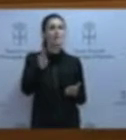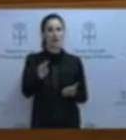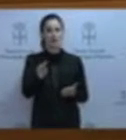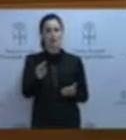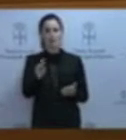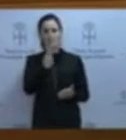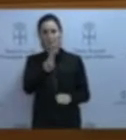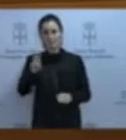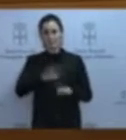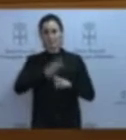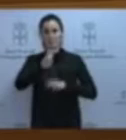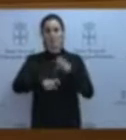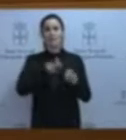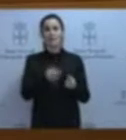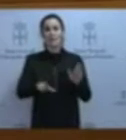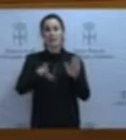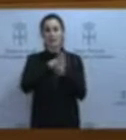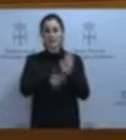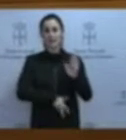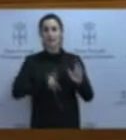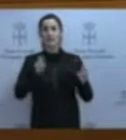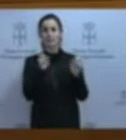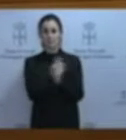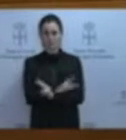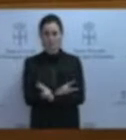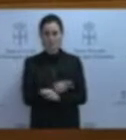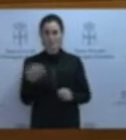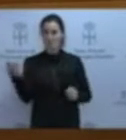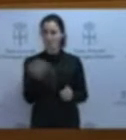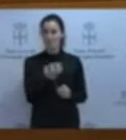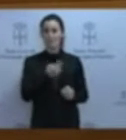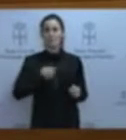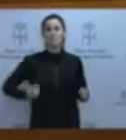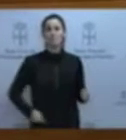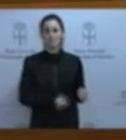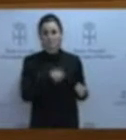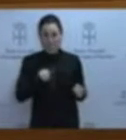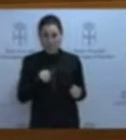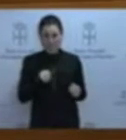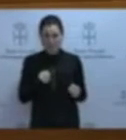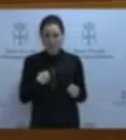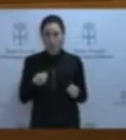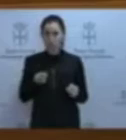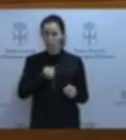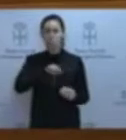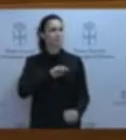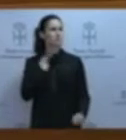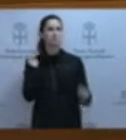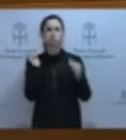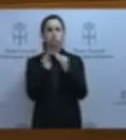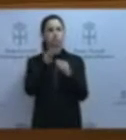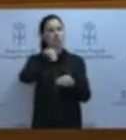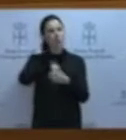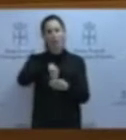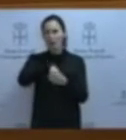la modificación de la Ley General de la Seguridad Social. Desde Podemos Asturias no solo compartimos el contenido de la